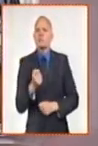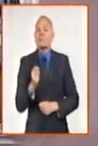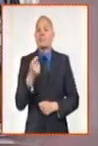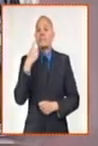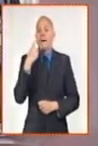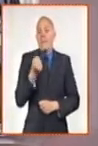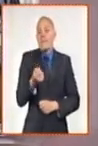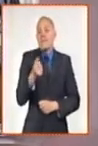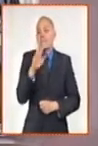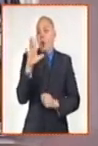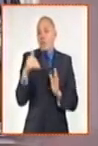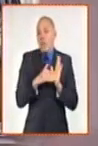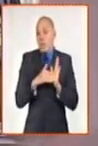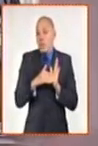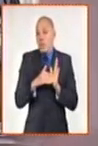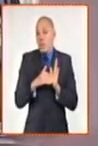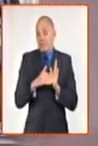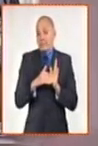vieron afectados